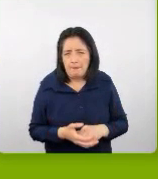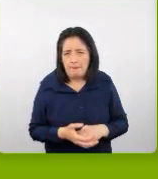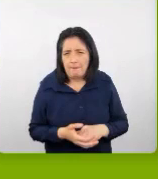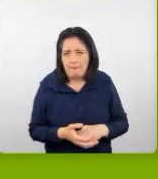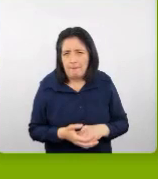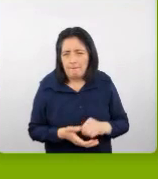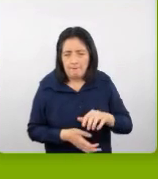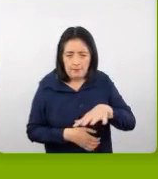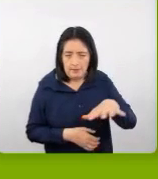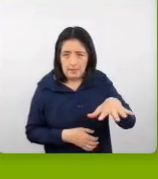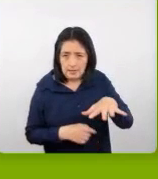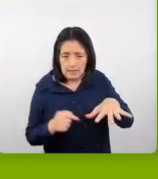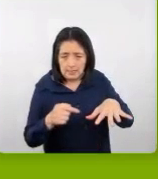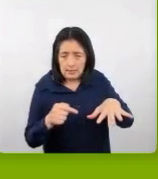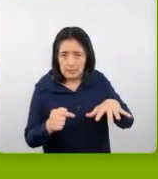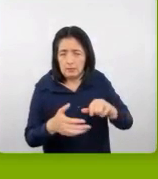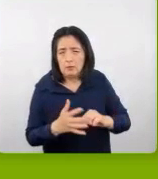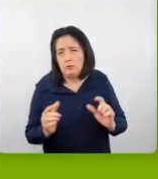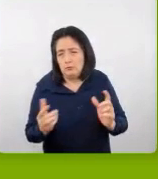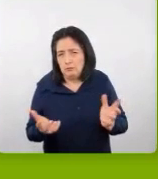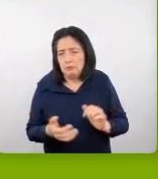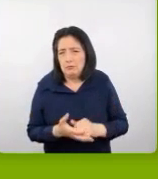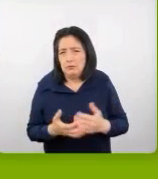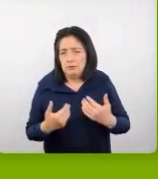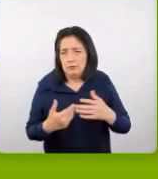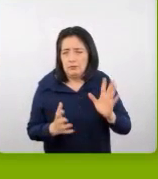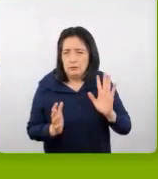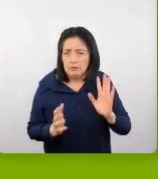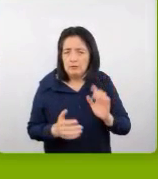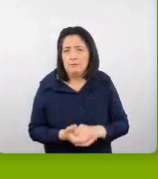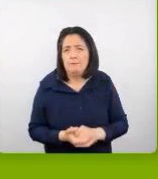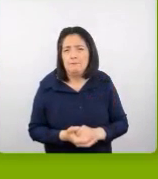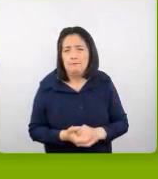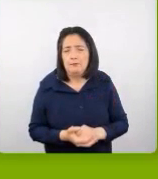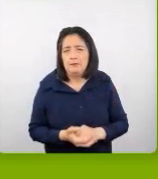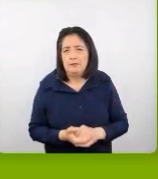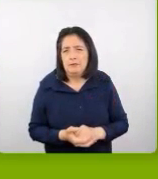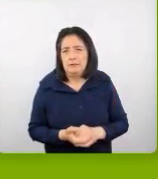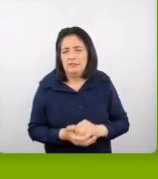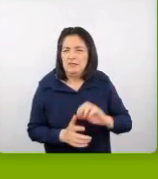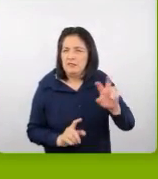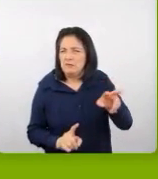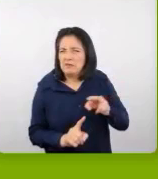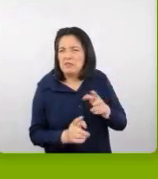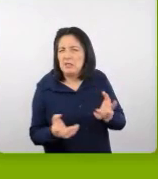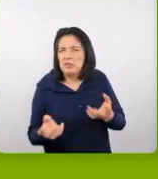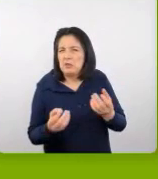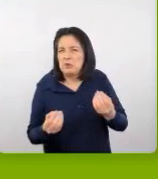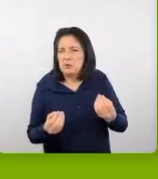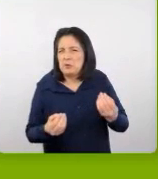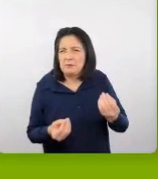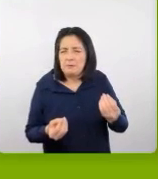en este segmento y en este factor, tendría que ser uno que valdría la pena verlo desde un punto de vista